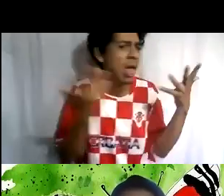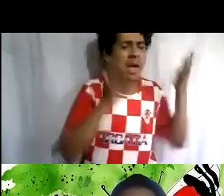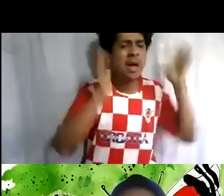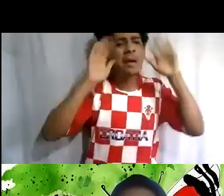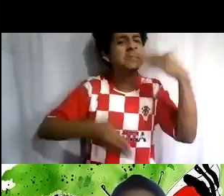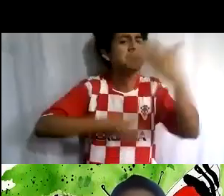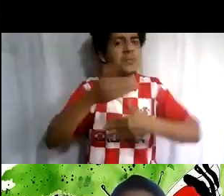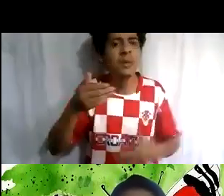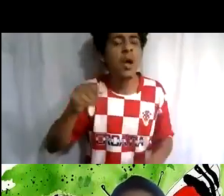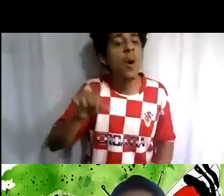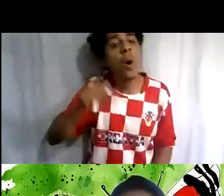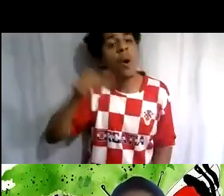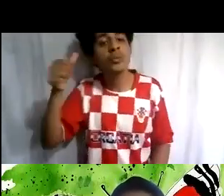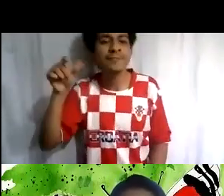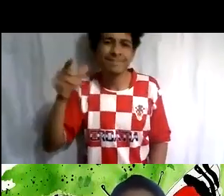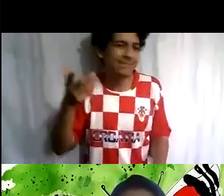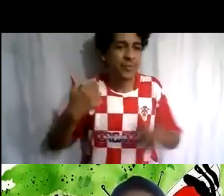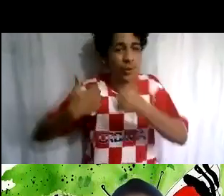cuenta que estaba embarazada.